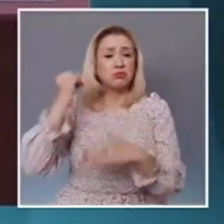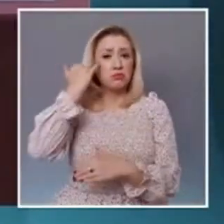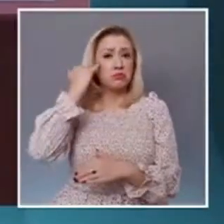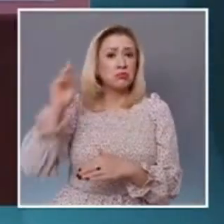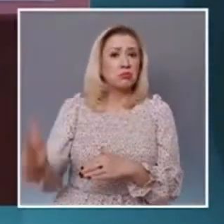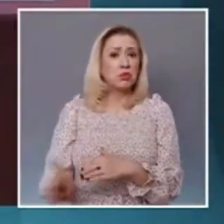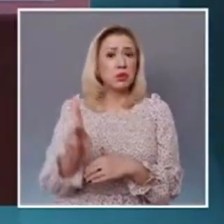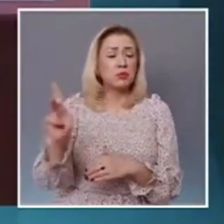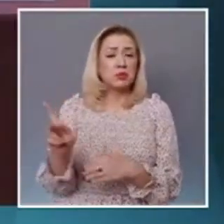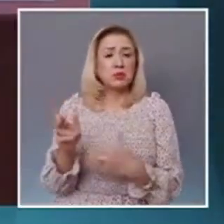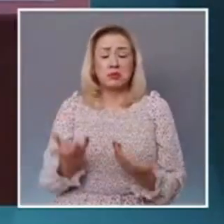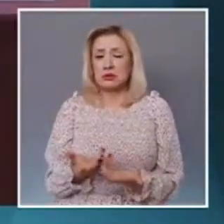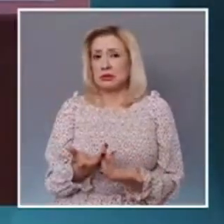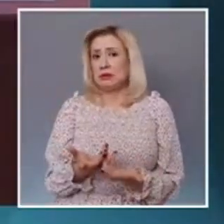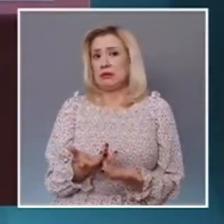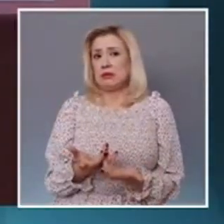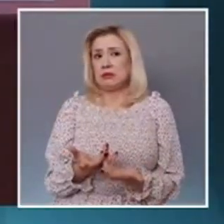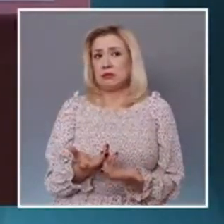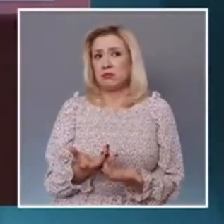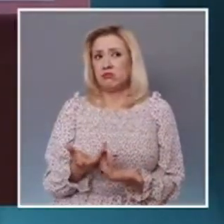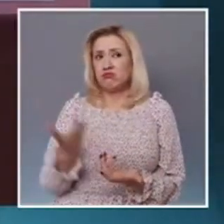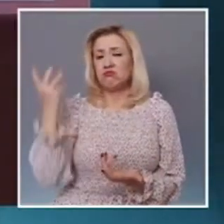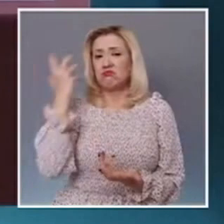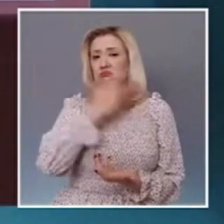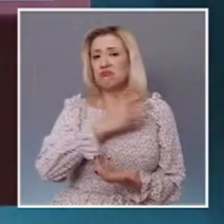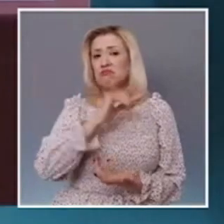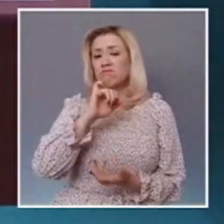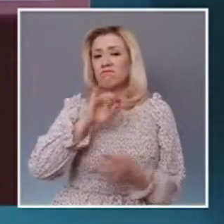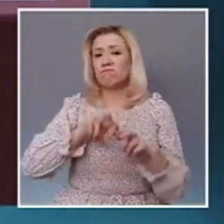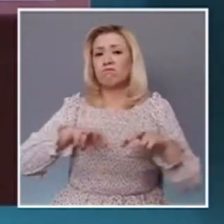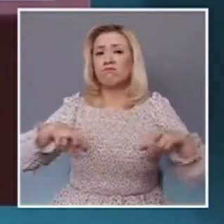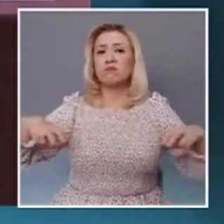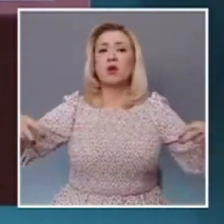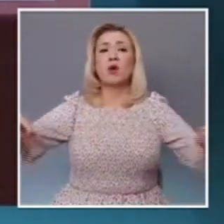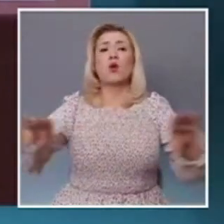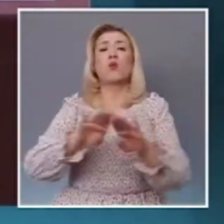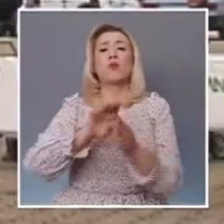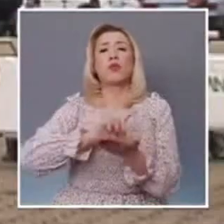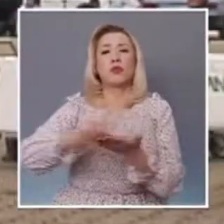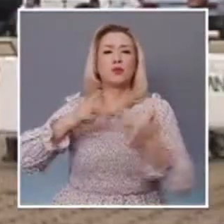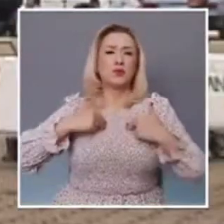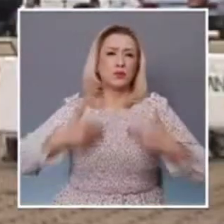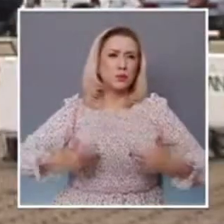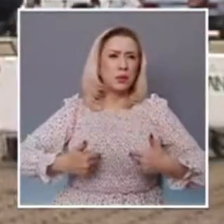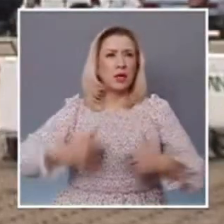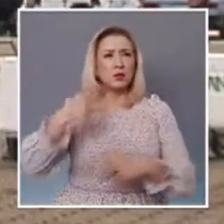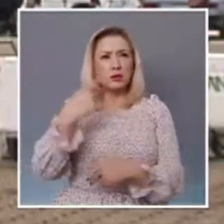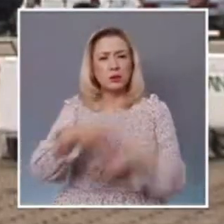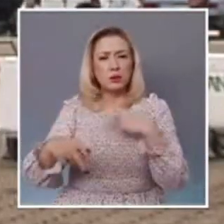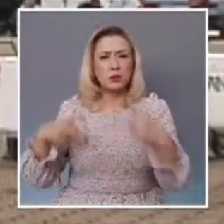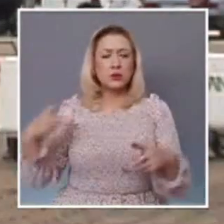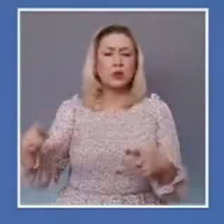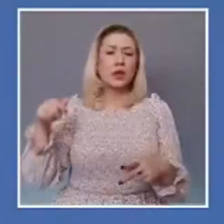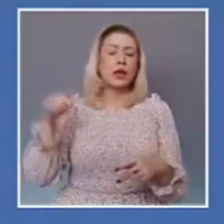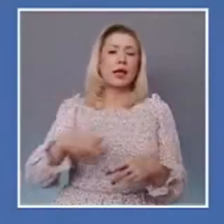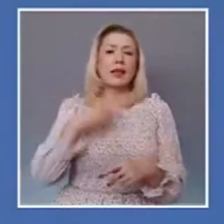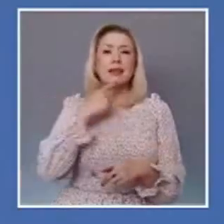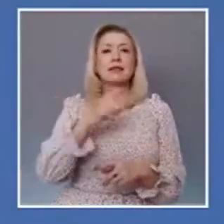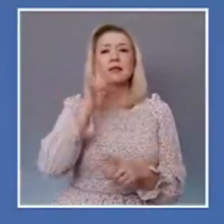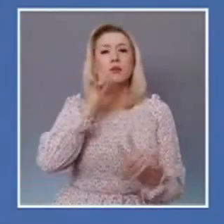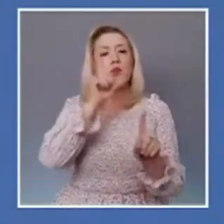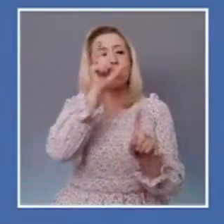Esto reconocieron participantes en la Cátedra sobre Derechos Humanos que organizó la Suprema Corte con el tema Género e